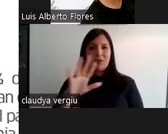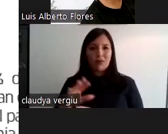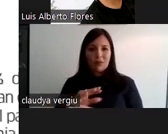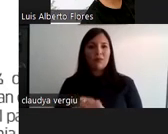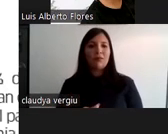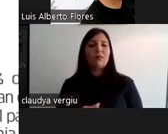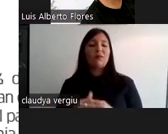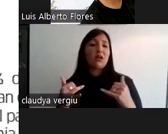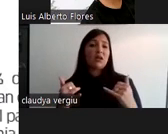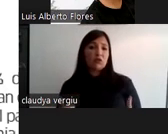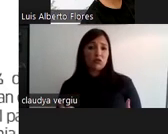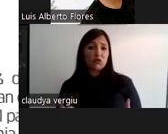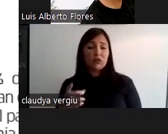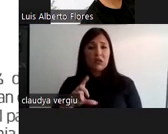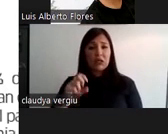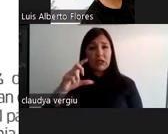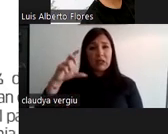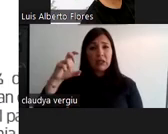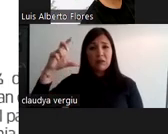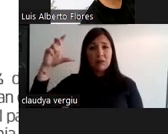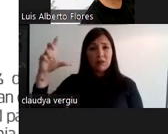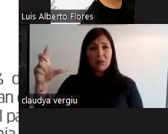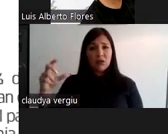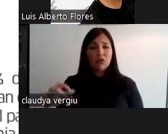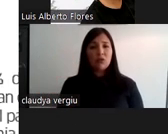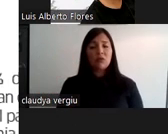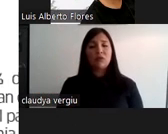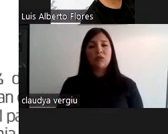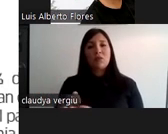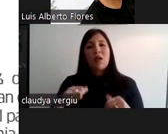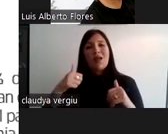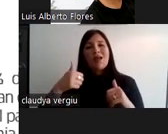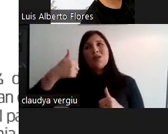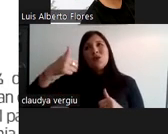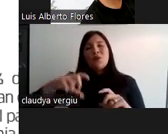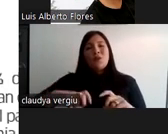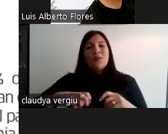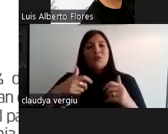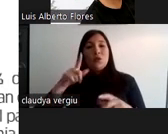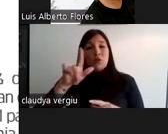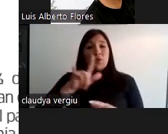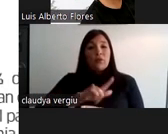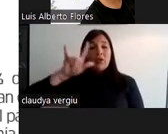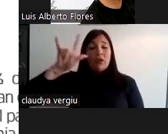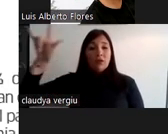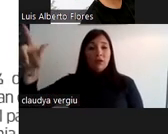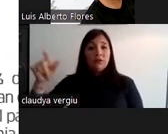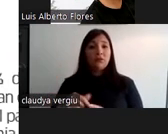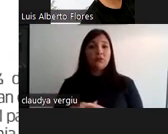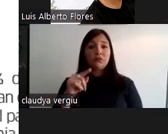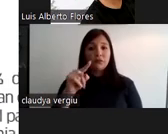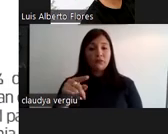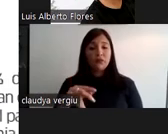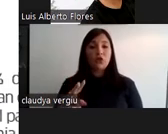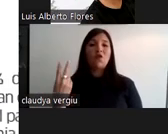entonces hay este incremento hay una cada vez hay una mayor predisposición por viajar Y esto es por la mayor